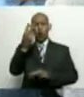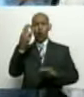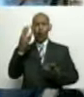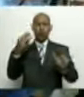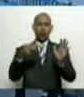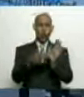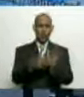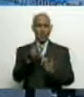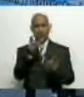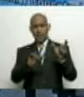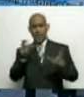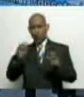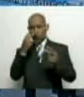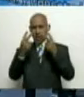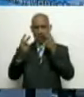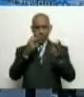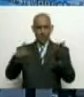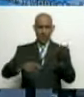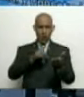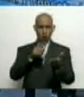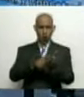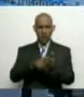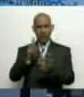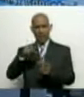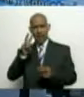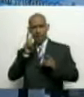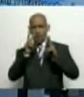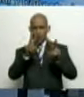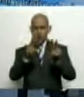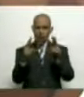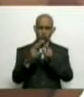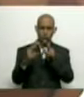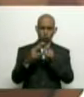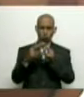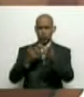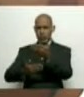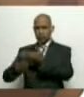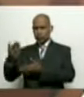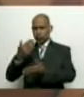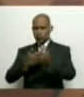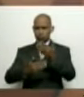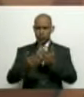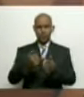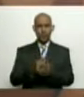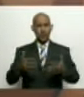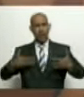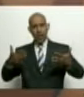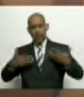visitado el lugar, además de conocer las posibilidades de inversión e intercambio. Disfrutando de esta,